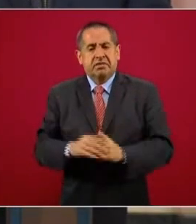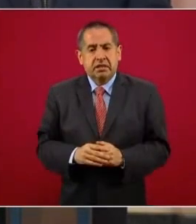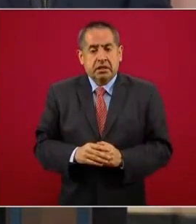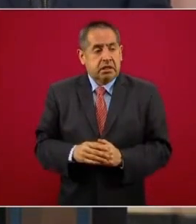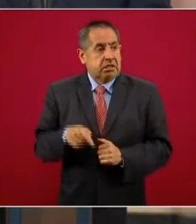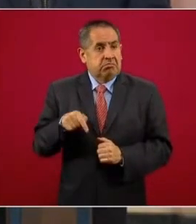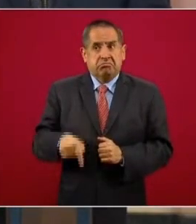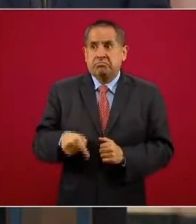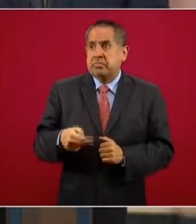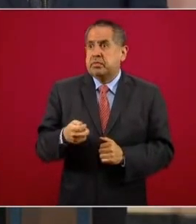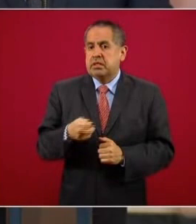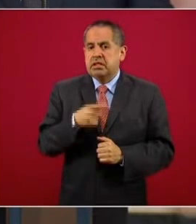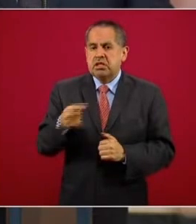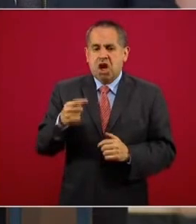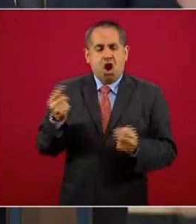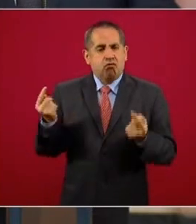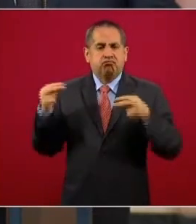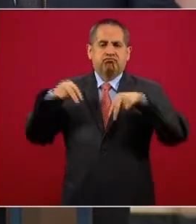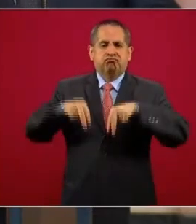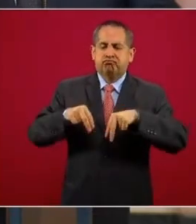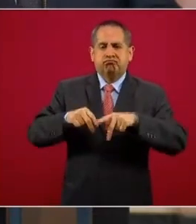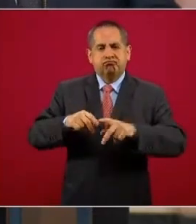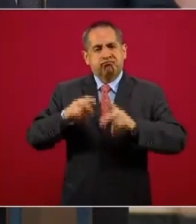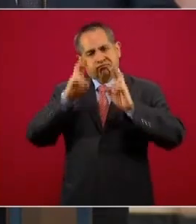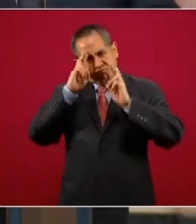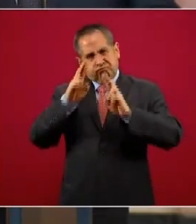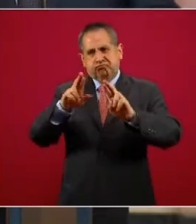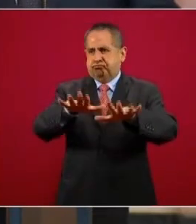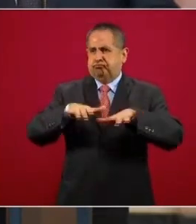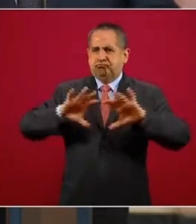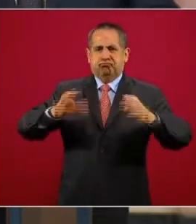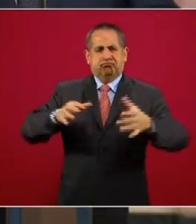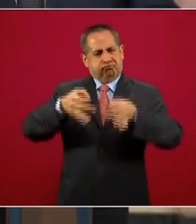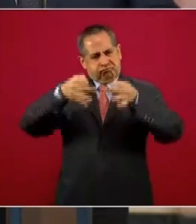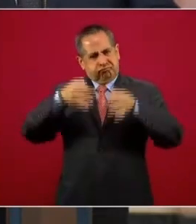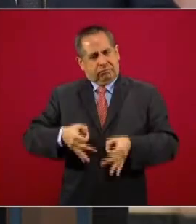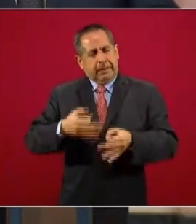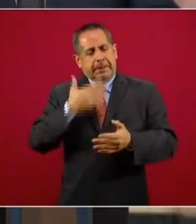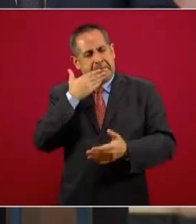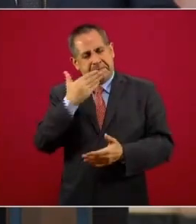este acto en esta ceremonia y